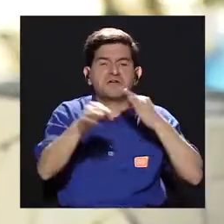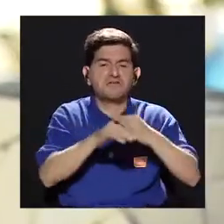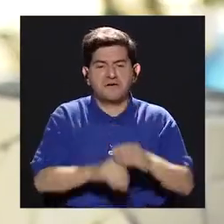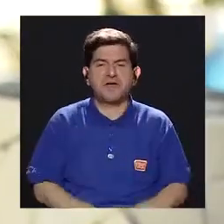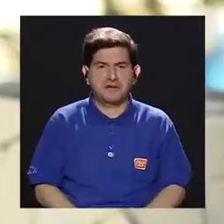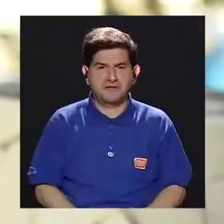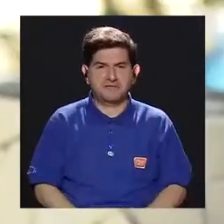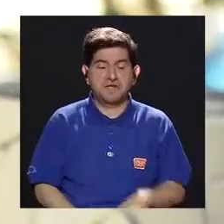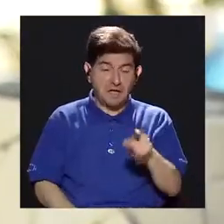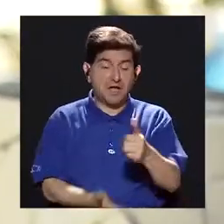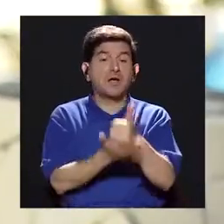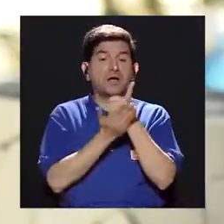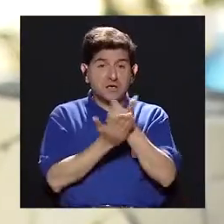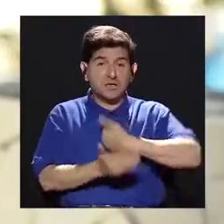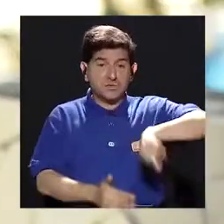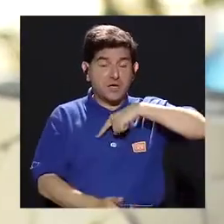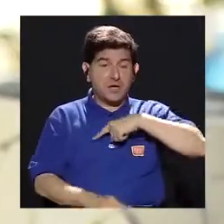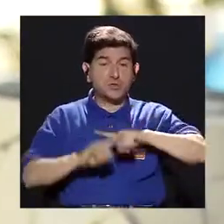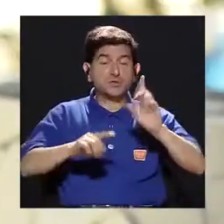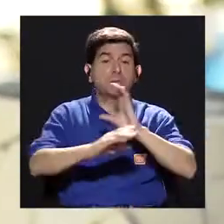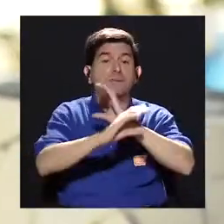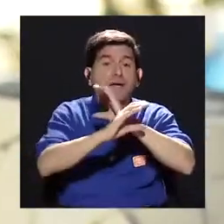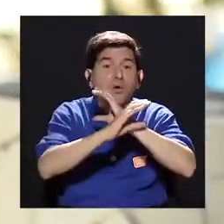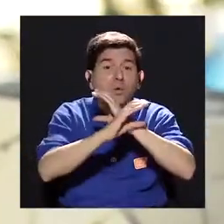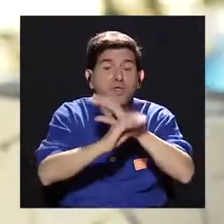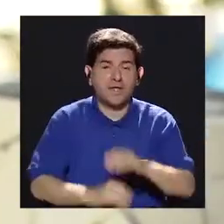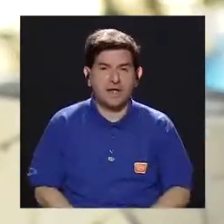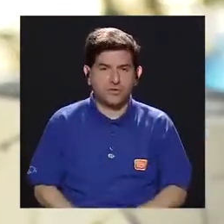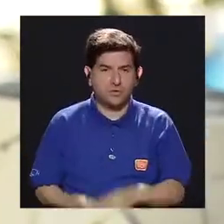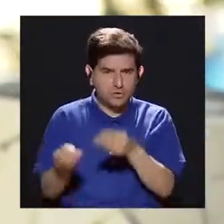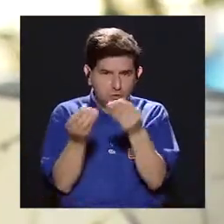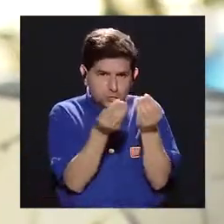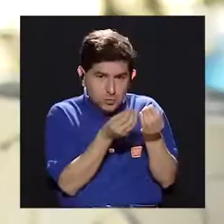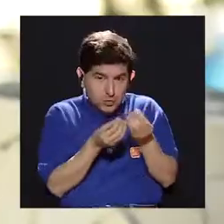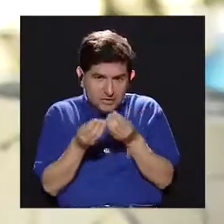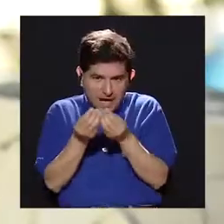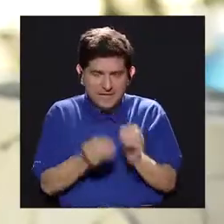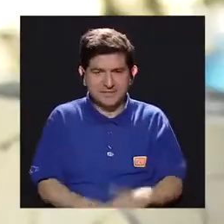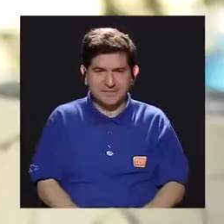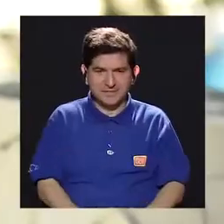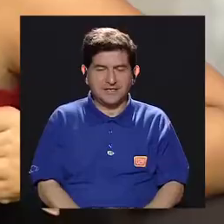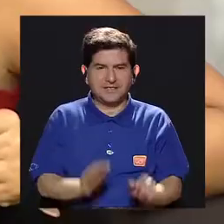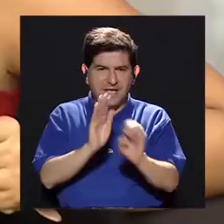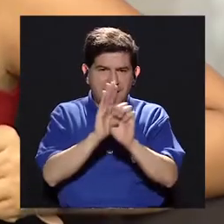espuma, plantillas, y nos va a ayudar. Lo que hay que tener cuidado es con ciertas sustancias.